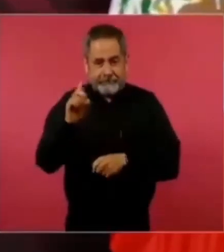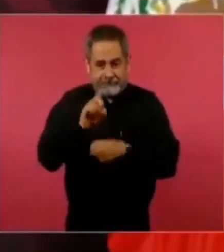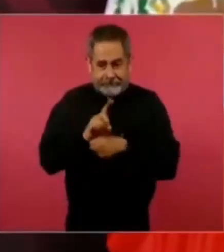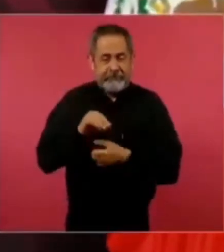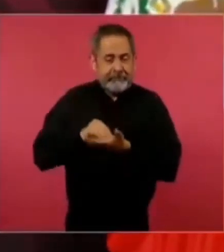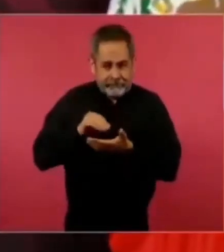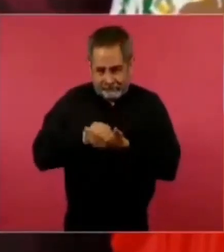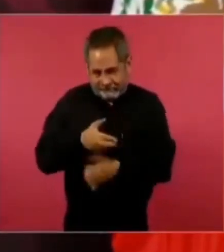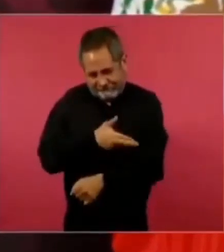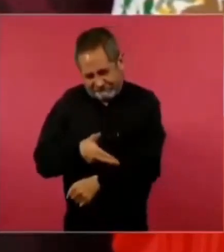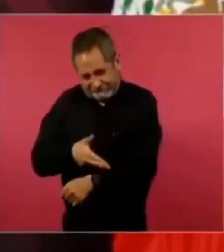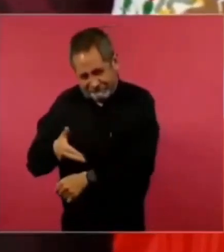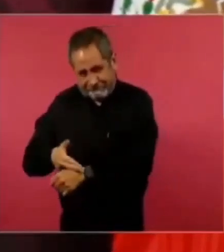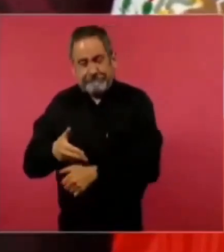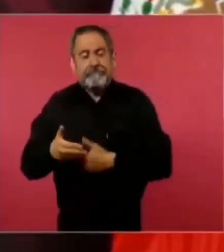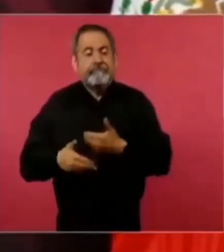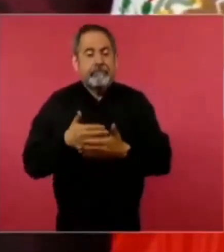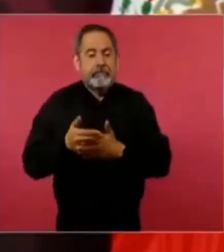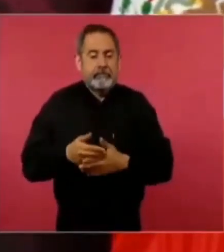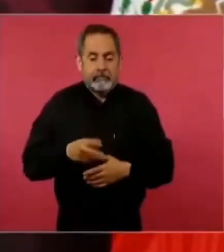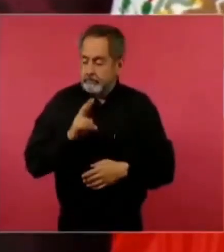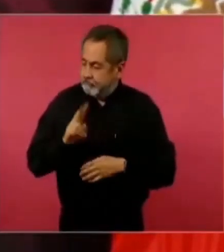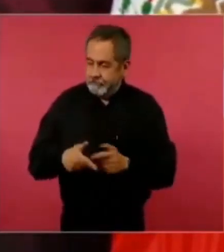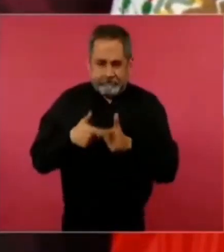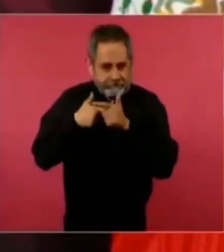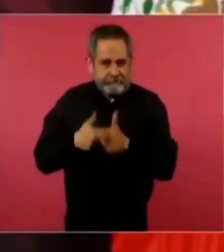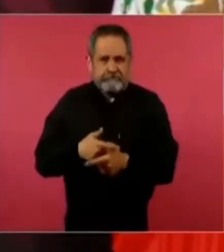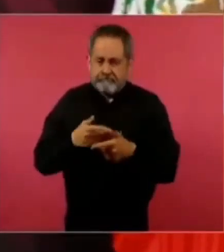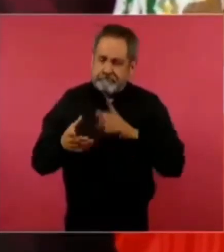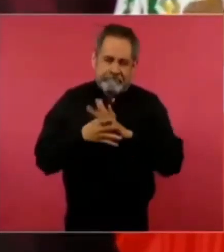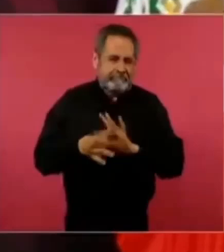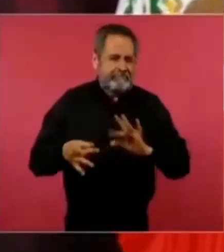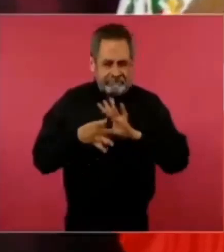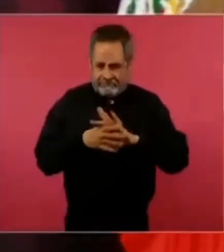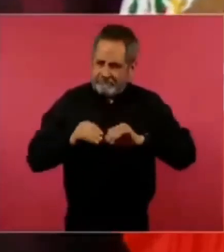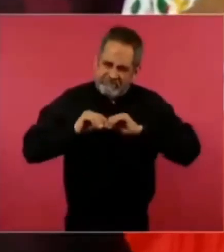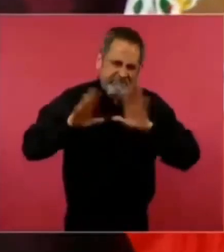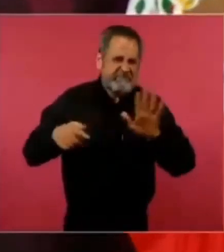días por vamos a seguir hablando de